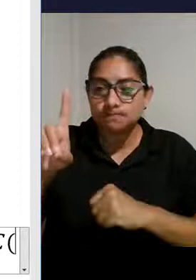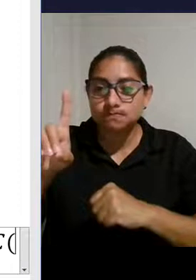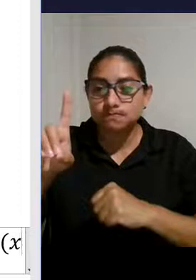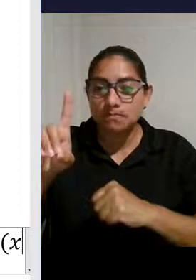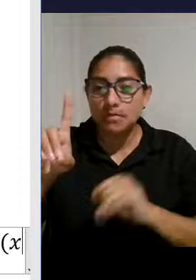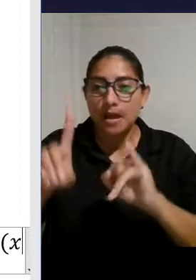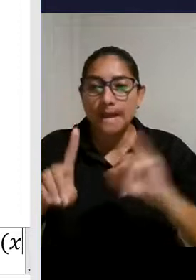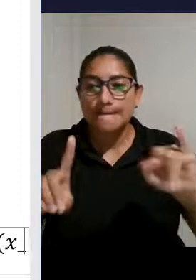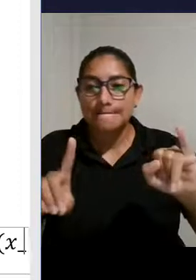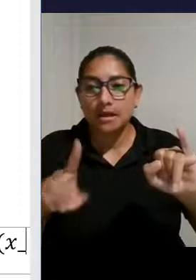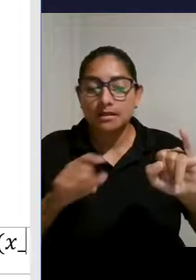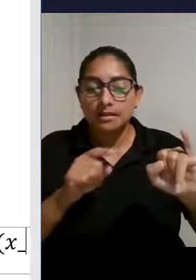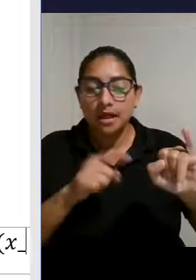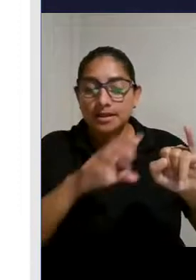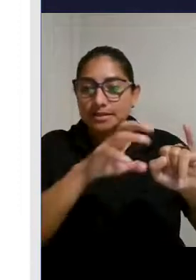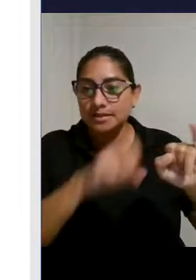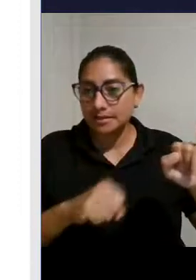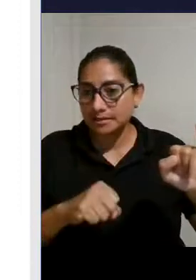imagen